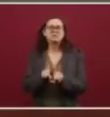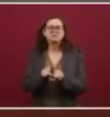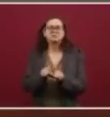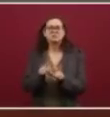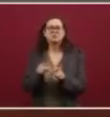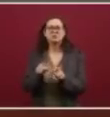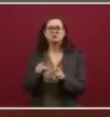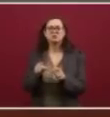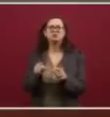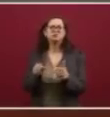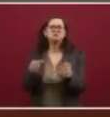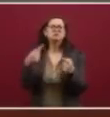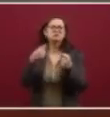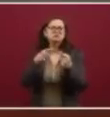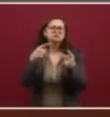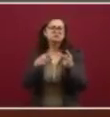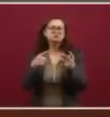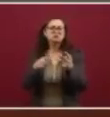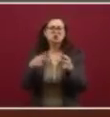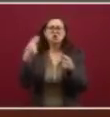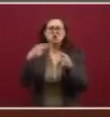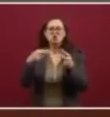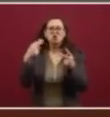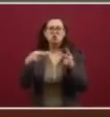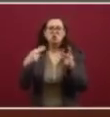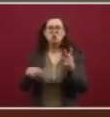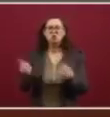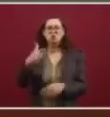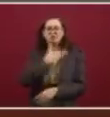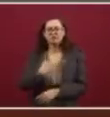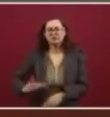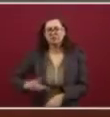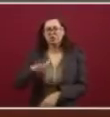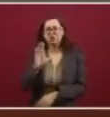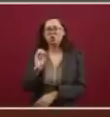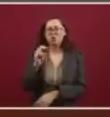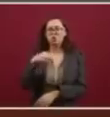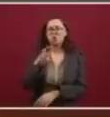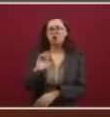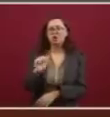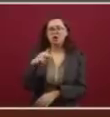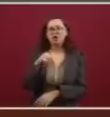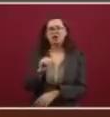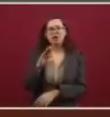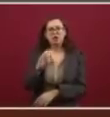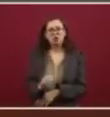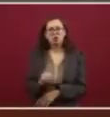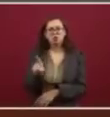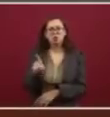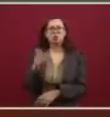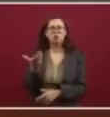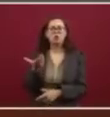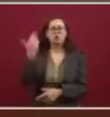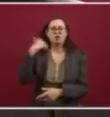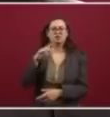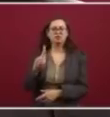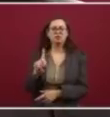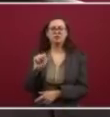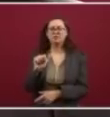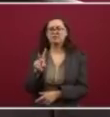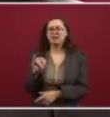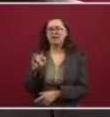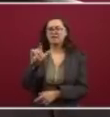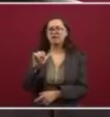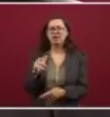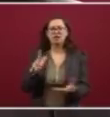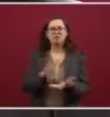algunos ejemplos, por ejemplo, el presidente de la Concanaco en el sexenio anterior con Peña Nieto, el señor Dávila, terminó